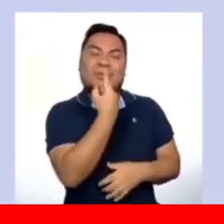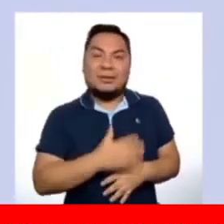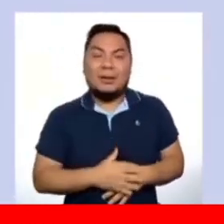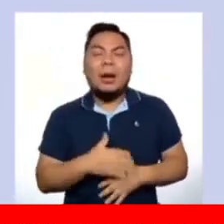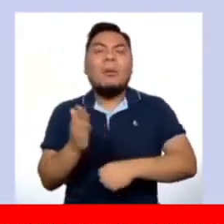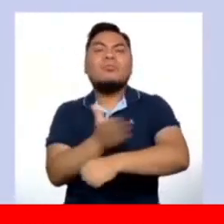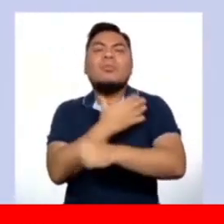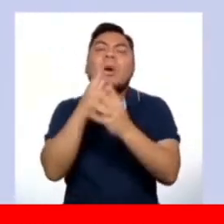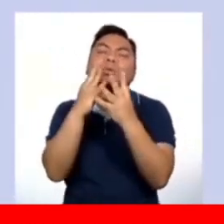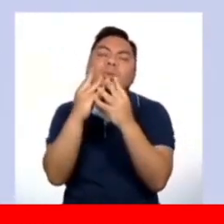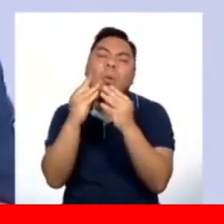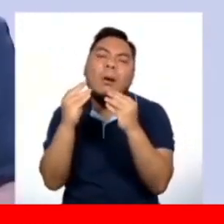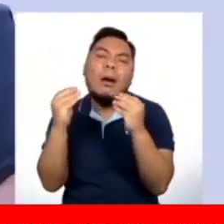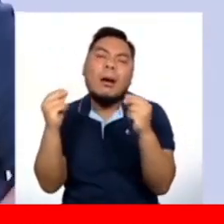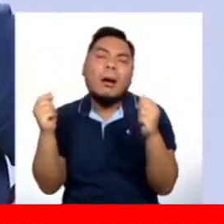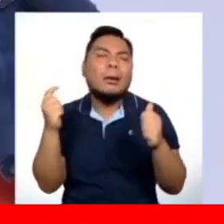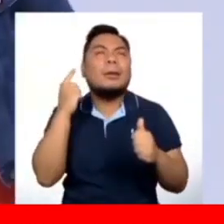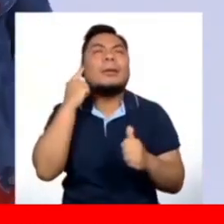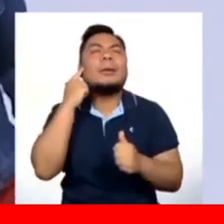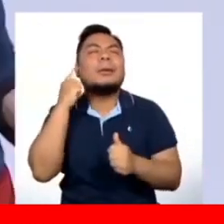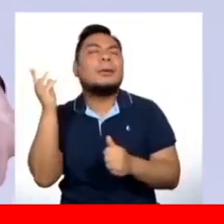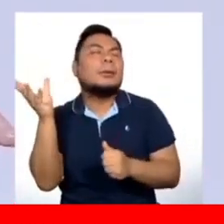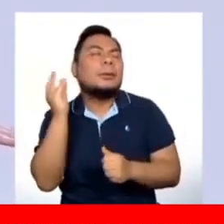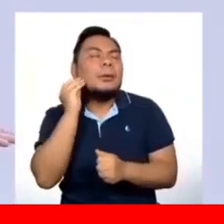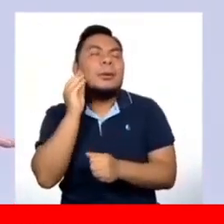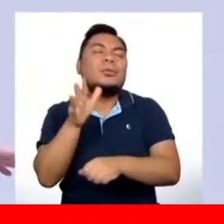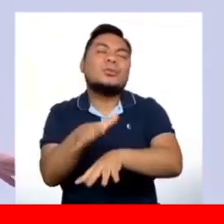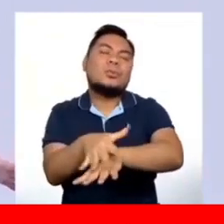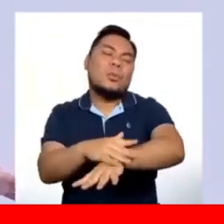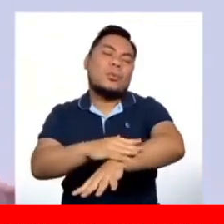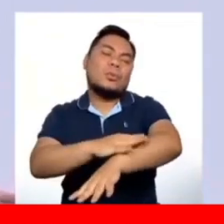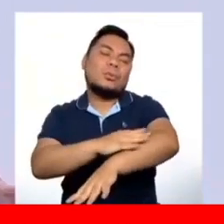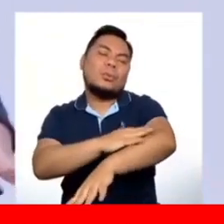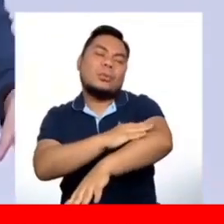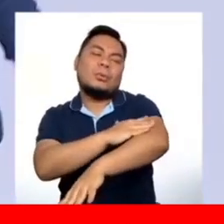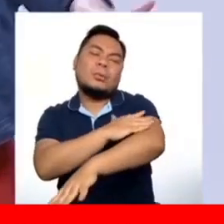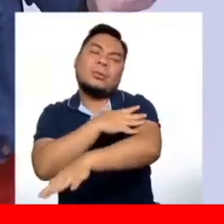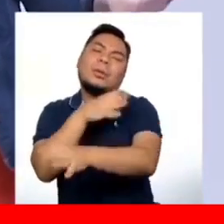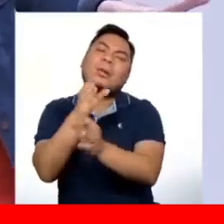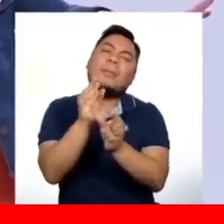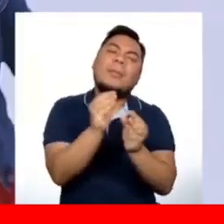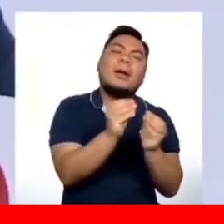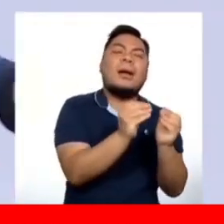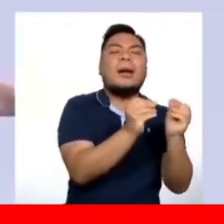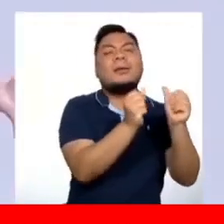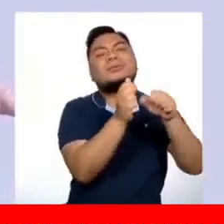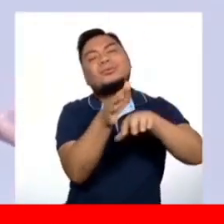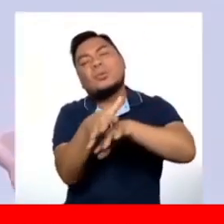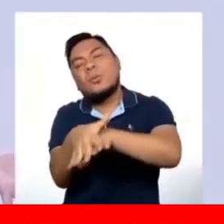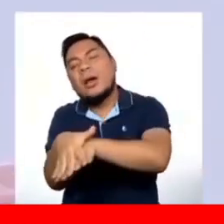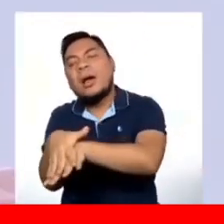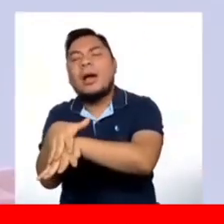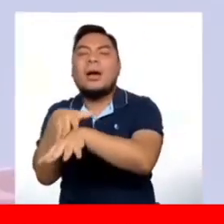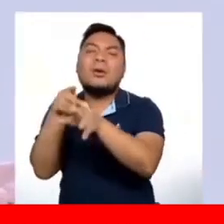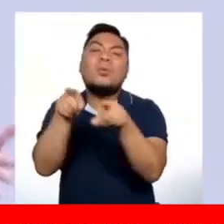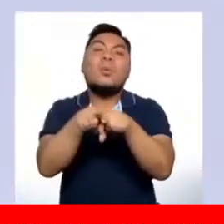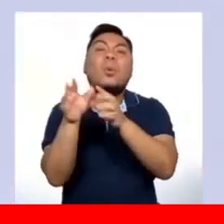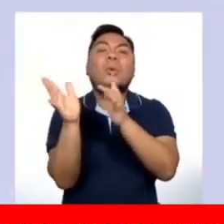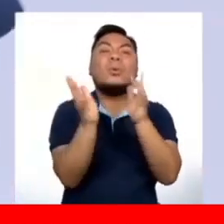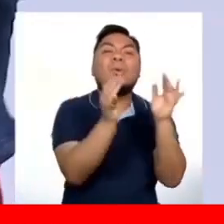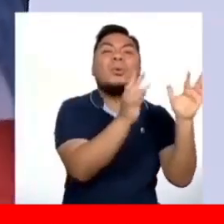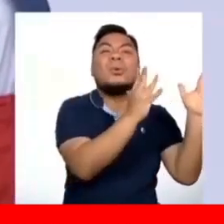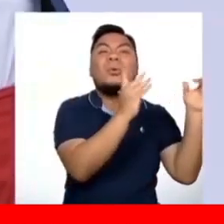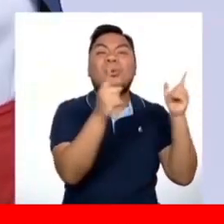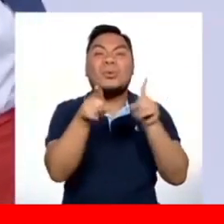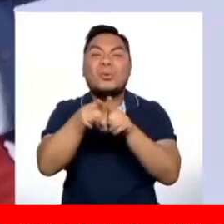música más lenta hace que nos movamos más despacio, nos balanceemos de un lado al otro, como el viento cuando